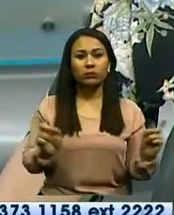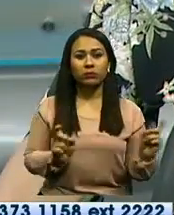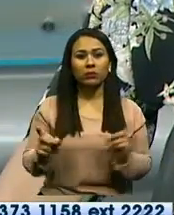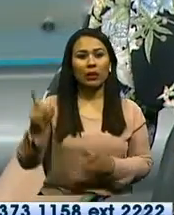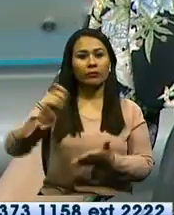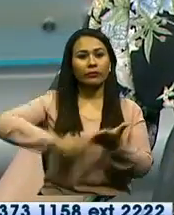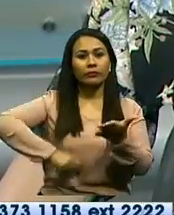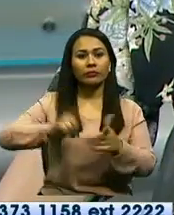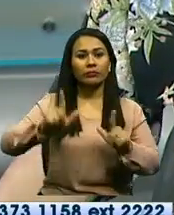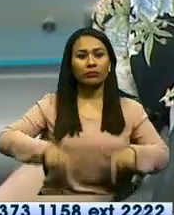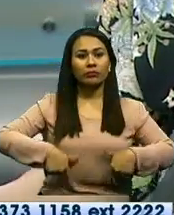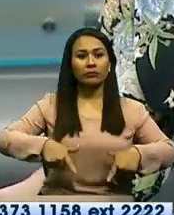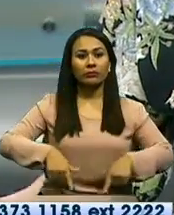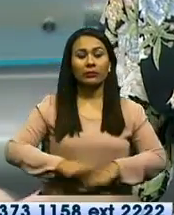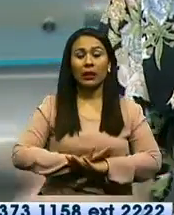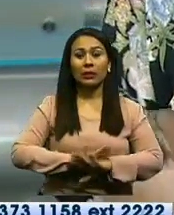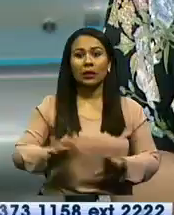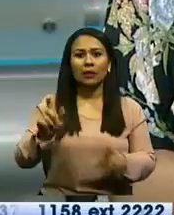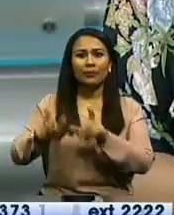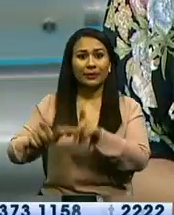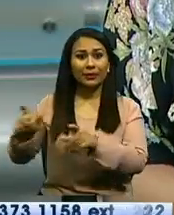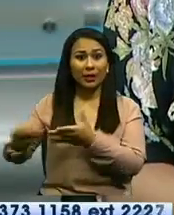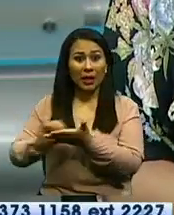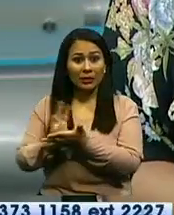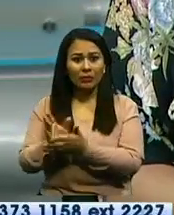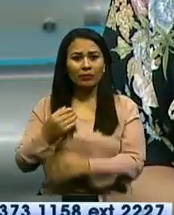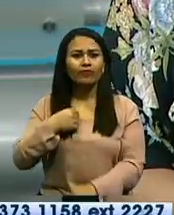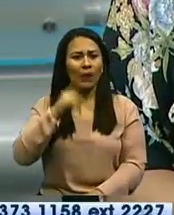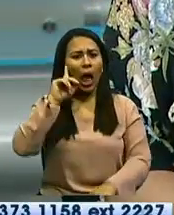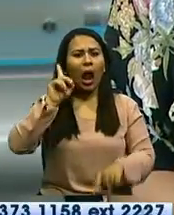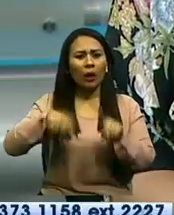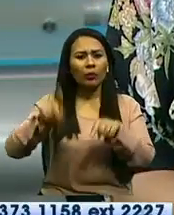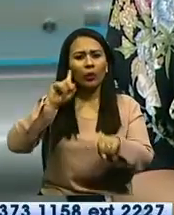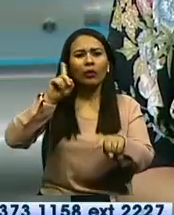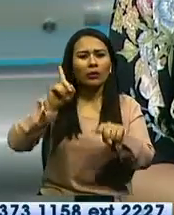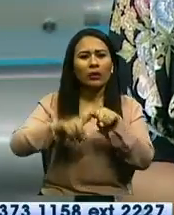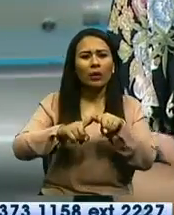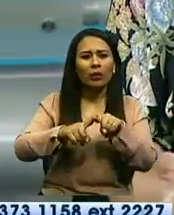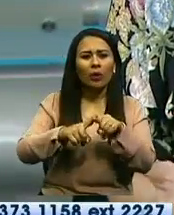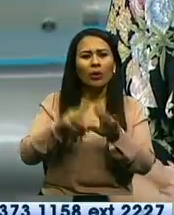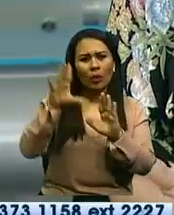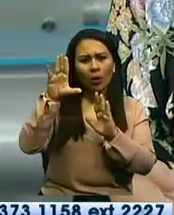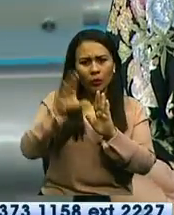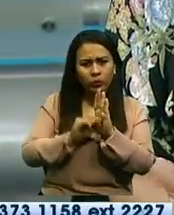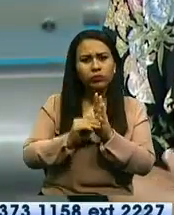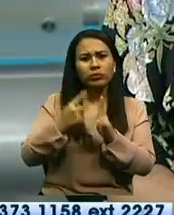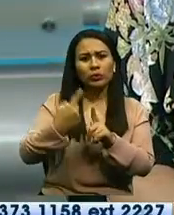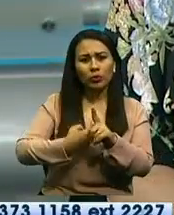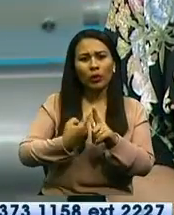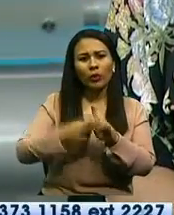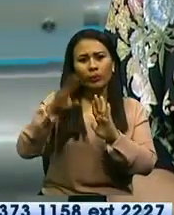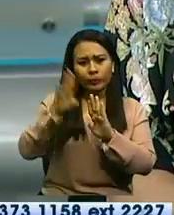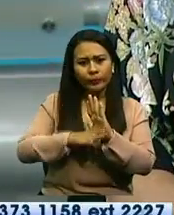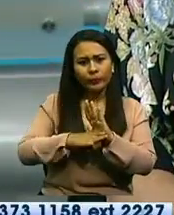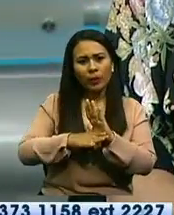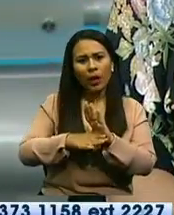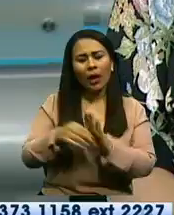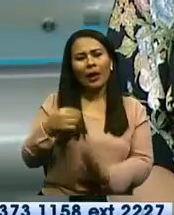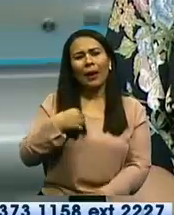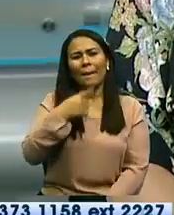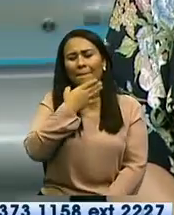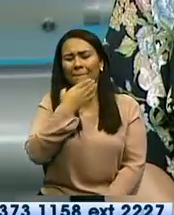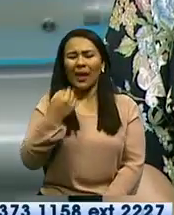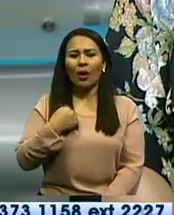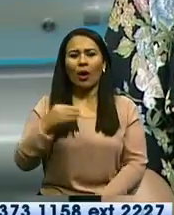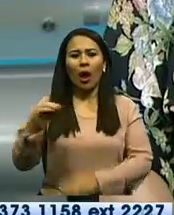Lenín Moreno. Los legisladores están de acuerdo con la posibilidad de una reducción de salarios, aunque también dan alternativas